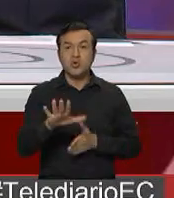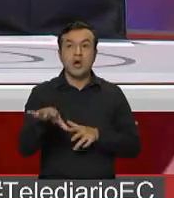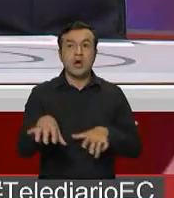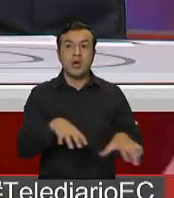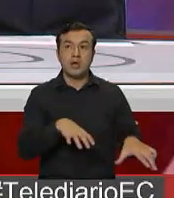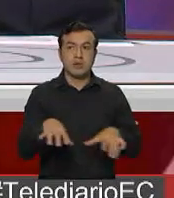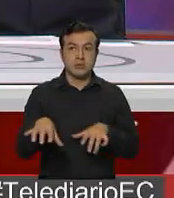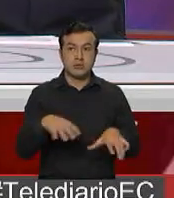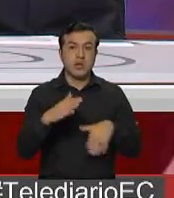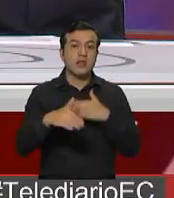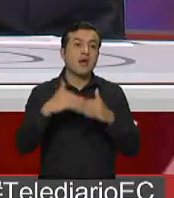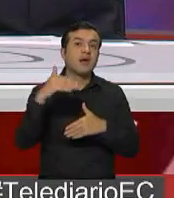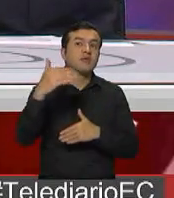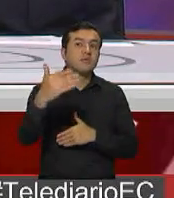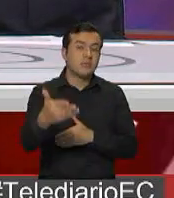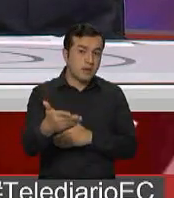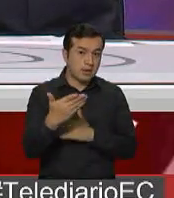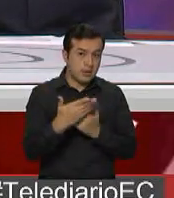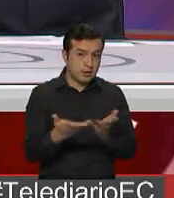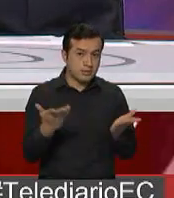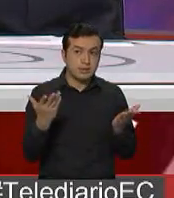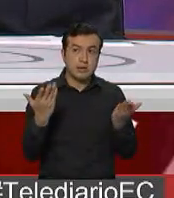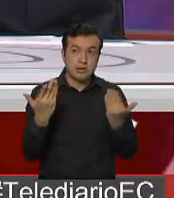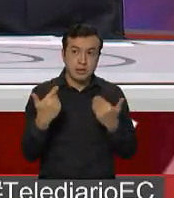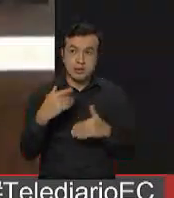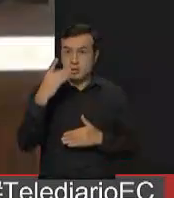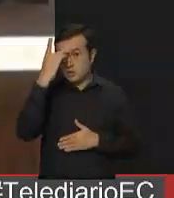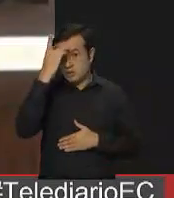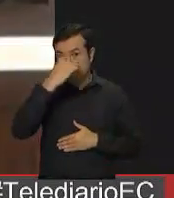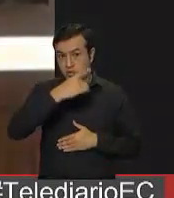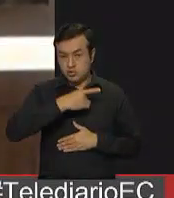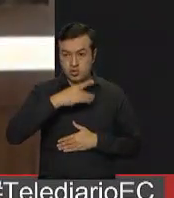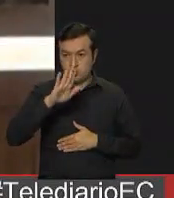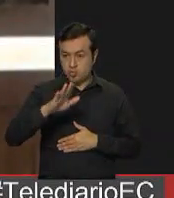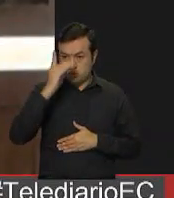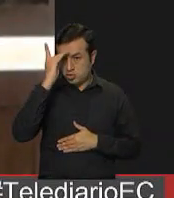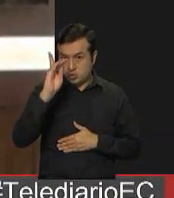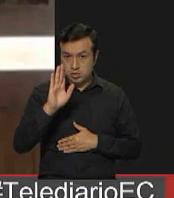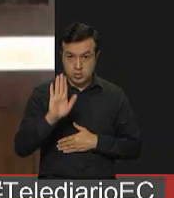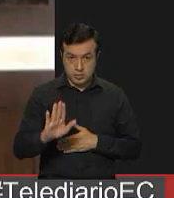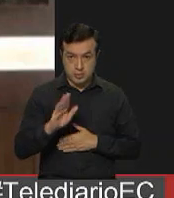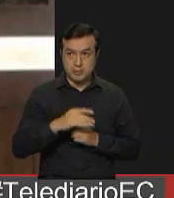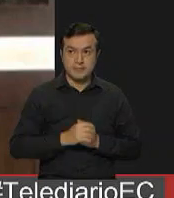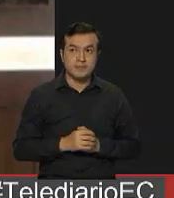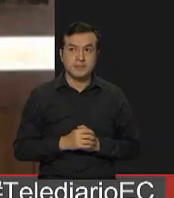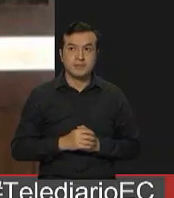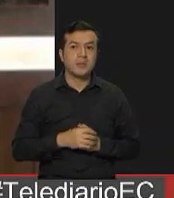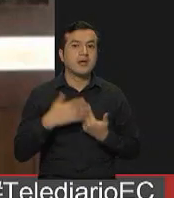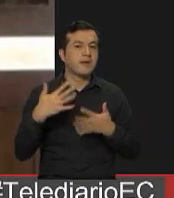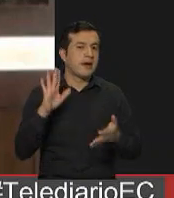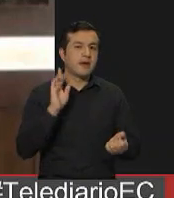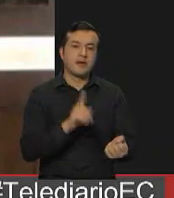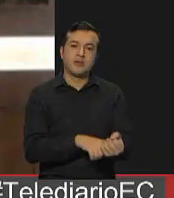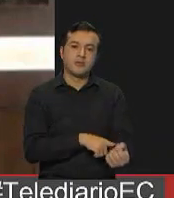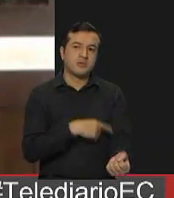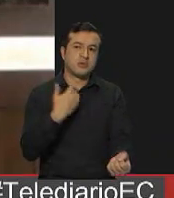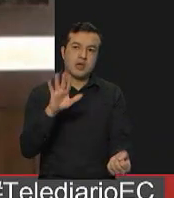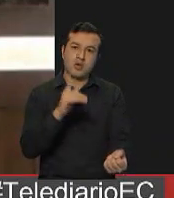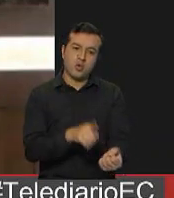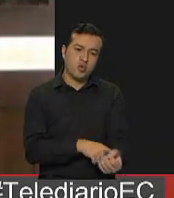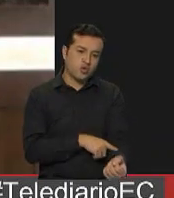no han sido unas acciones que se han tomado en derecho. Entonces, lo que pasa es que estamos acostumbrados